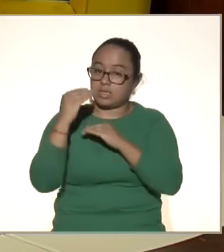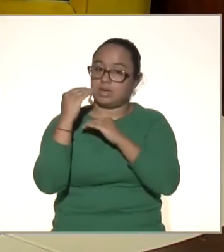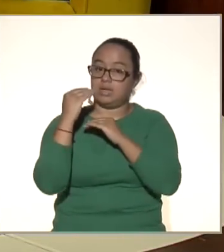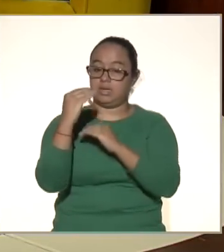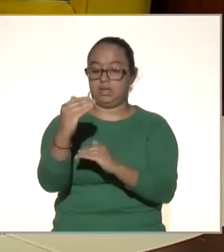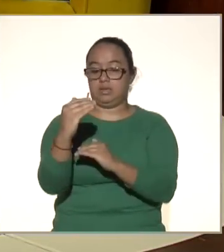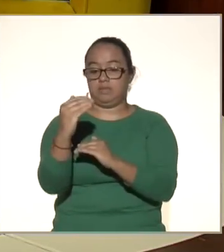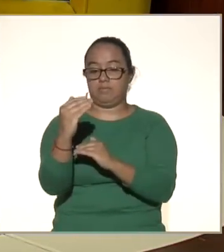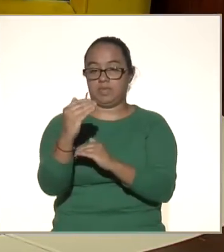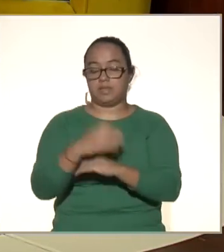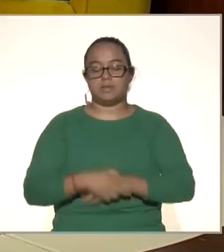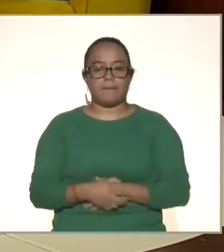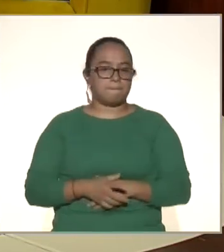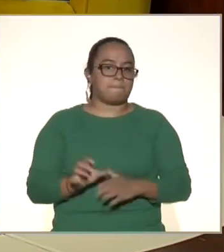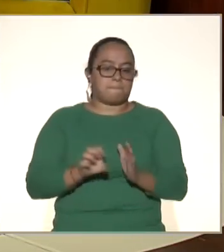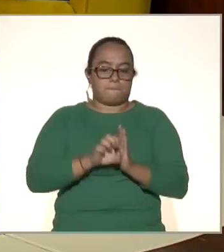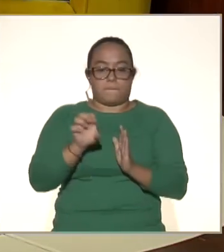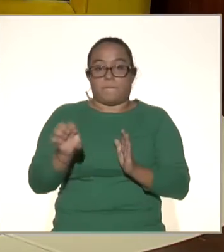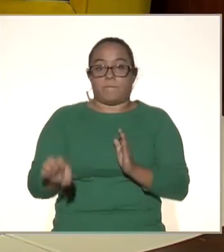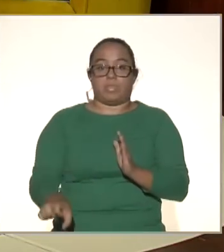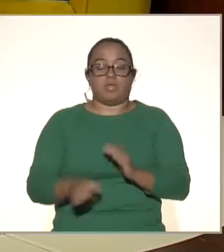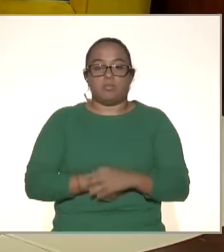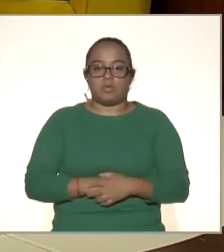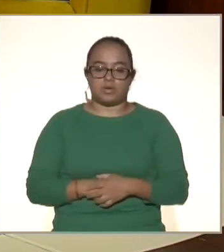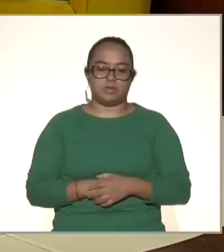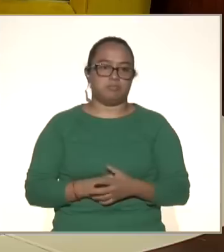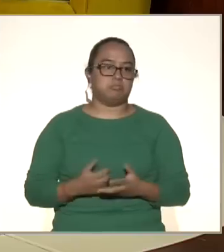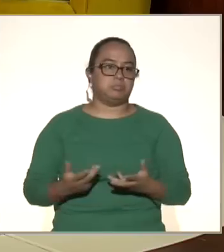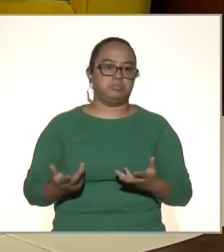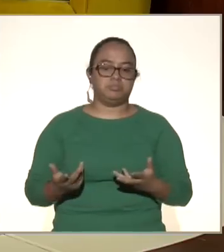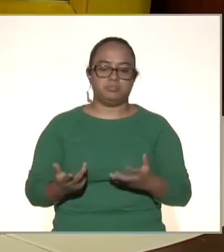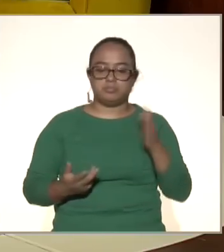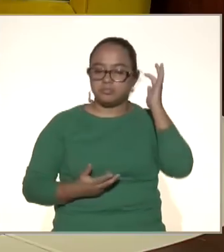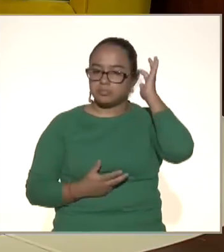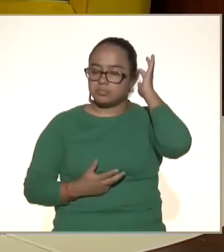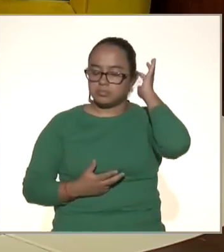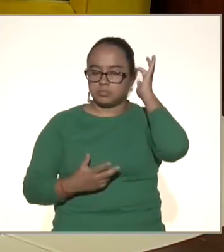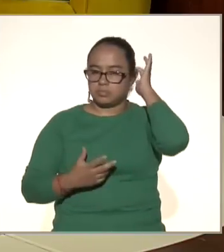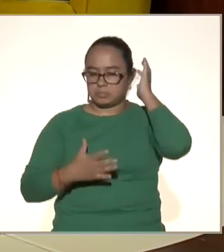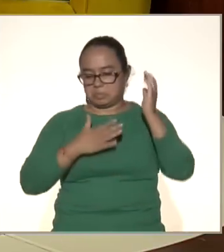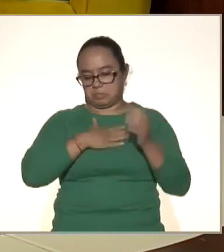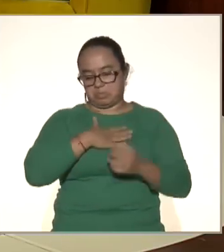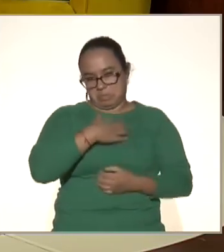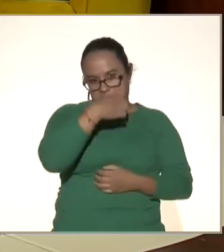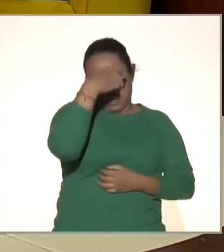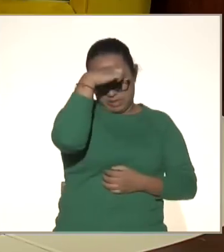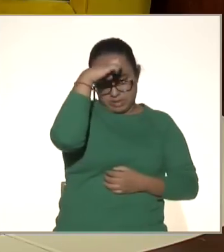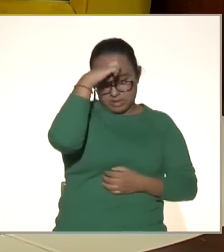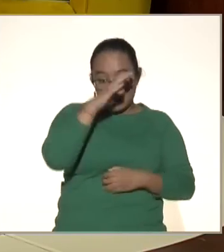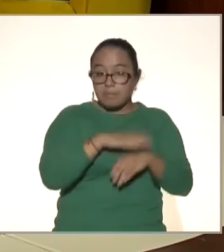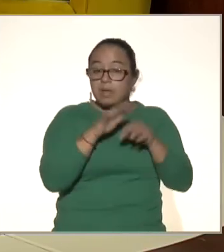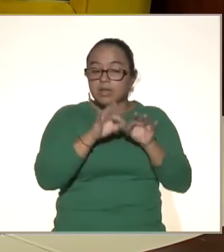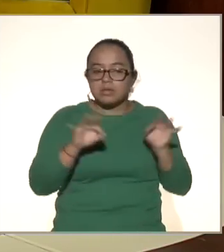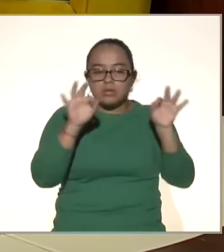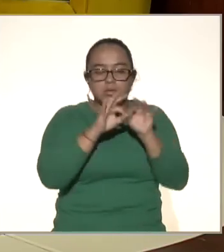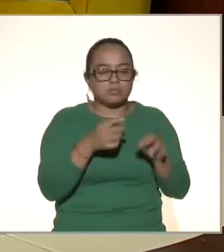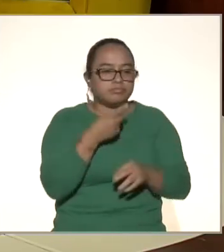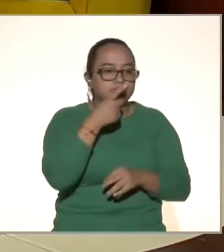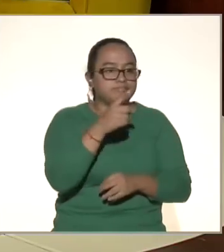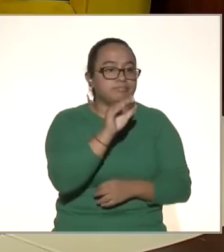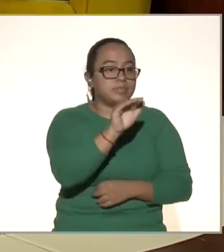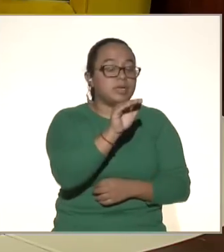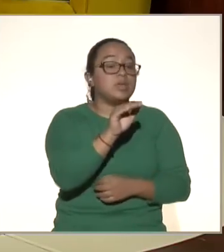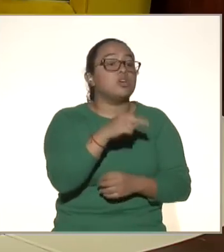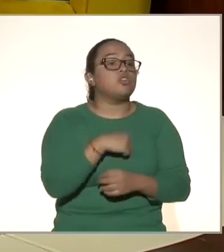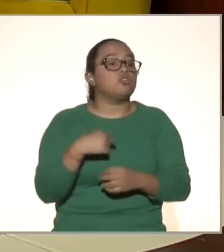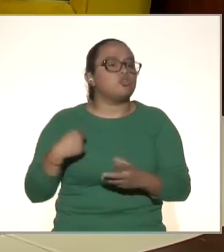Claro. Sí, por ejemplo, en mi experiencia, lo fundamental es decir, señores, nos